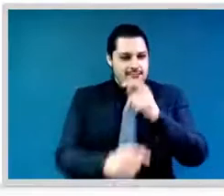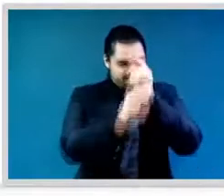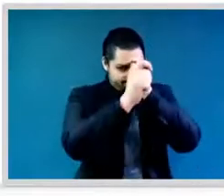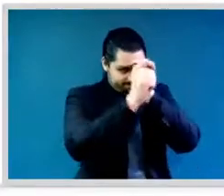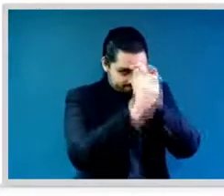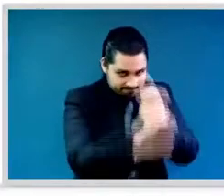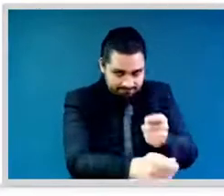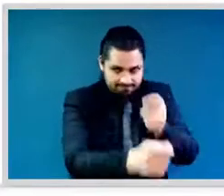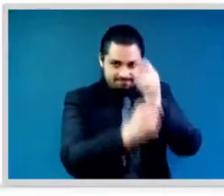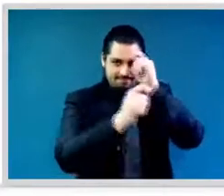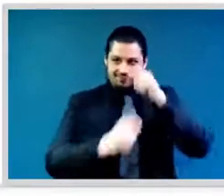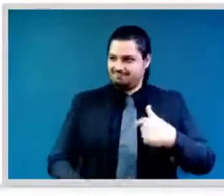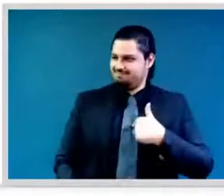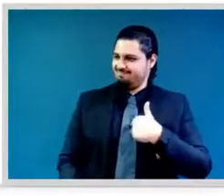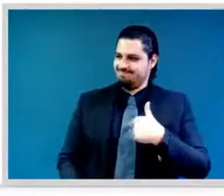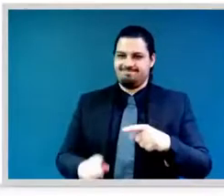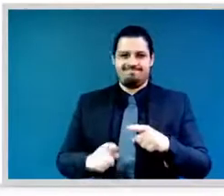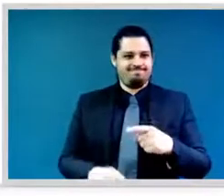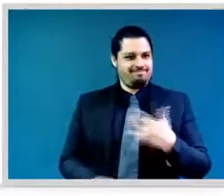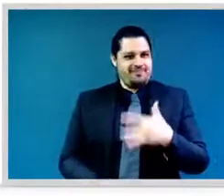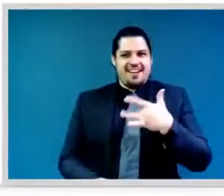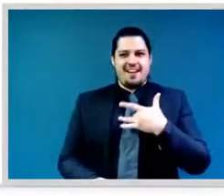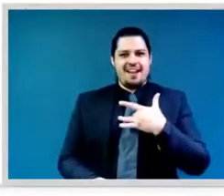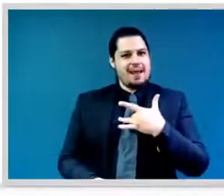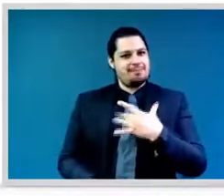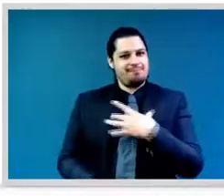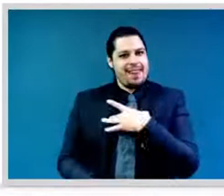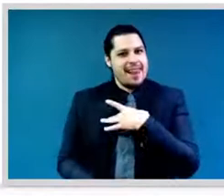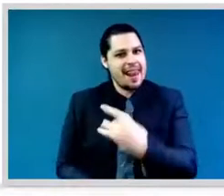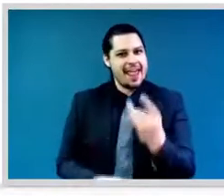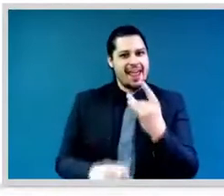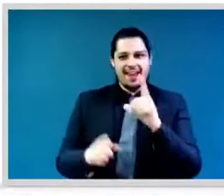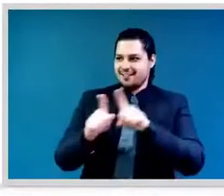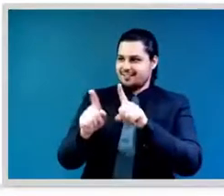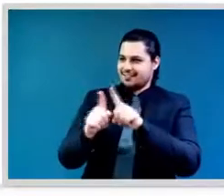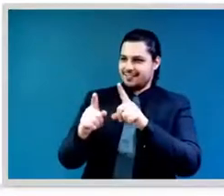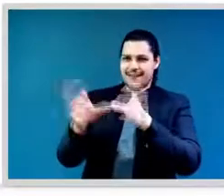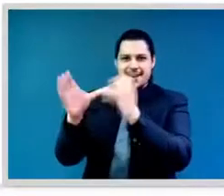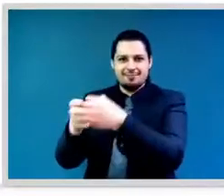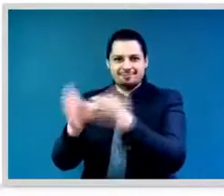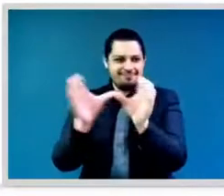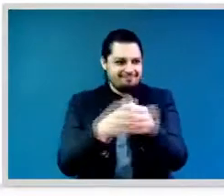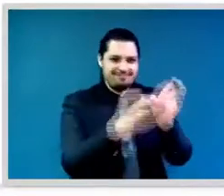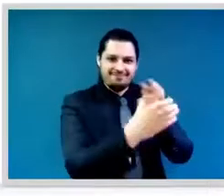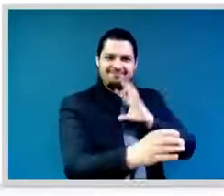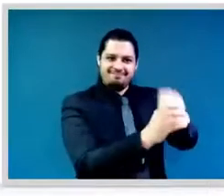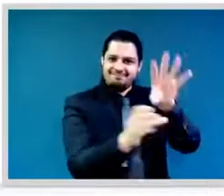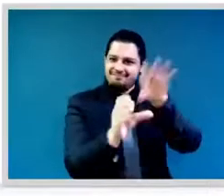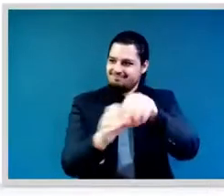pioneras de la lucha de las mujeres en todo el mundo. Hemos tenido conquistas,